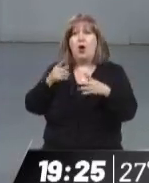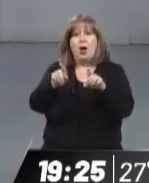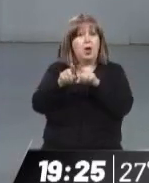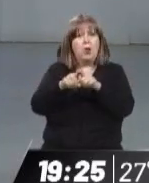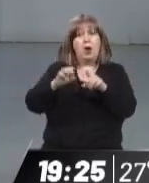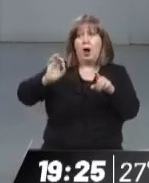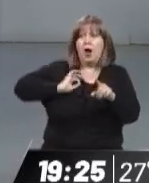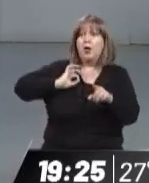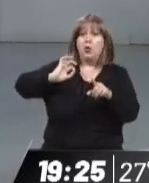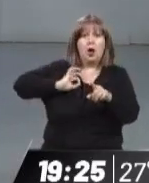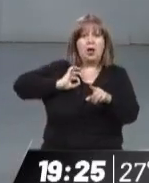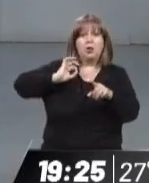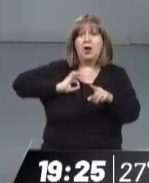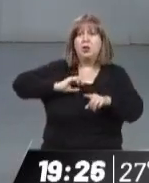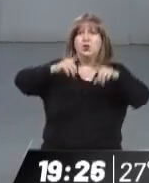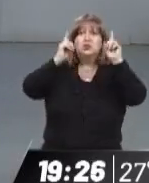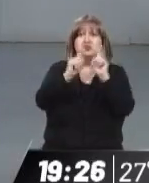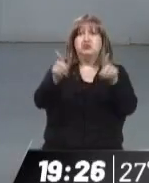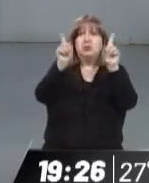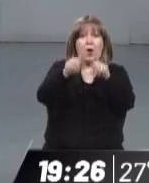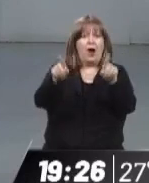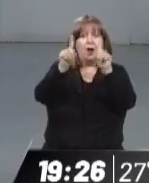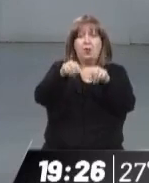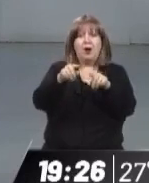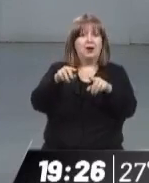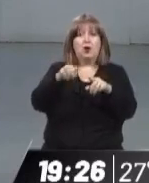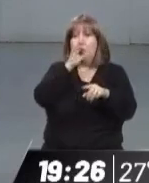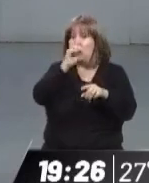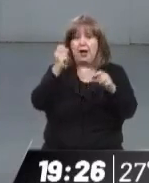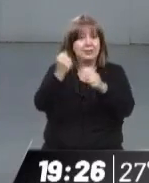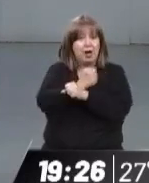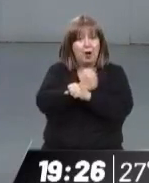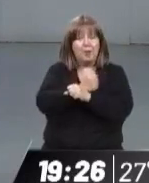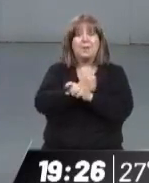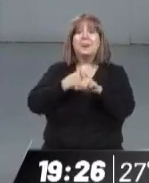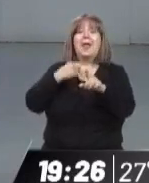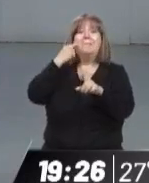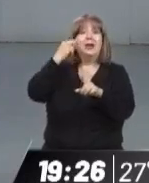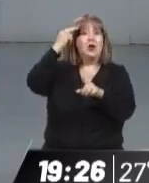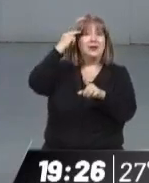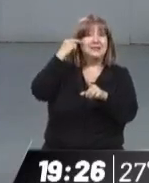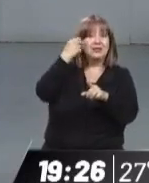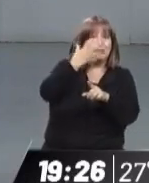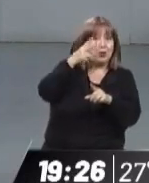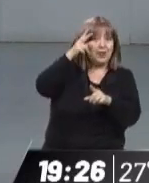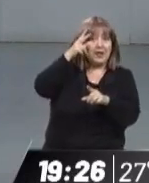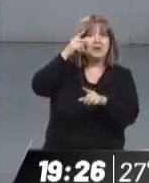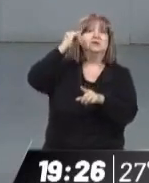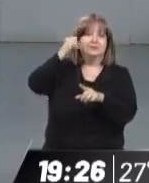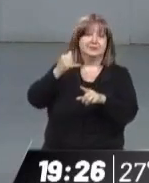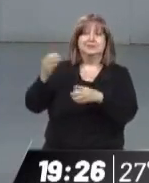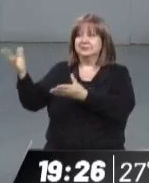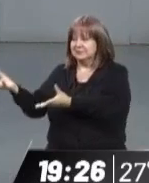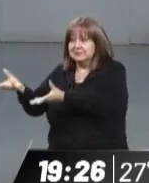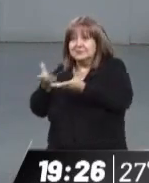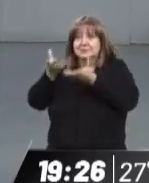demasiado resistió justamente porque esta no fue la única tormenta. Mira, muchas cosas en 1958 recién es colocado en el lugar donde lo conocemos hoy, que